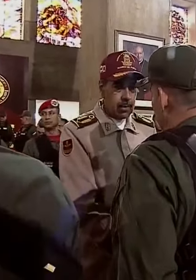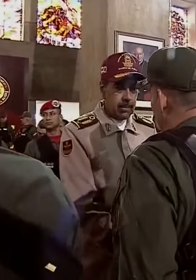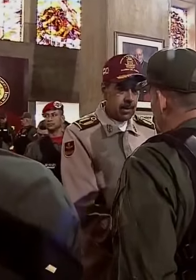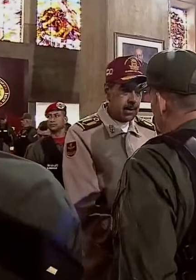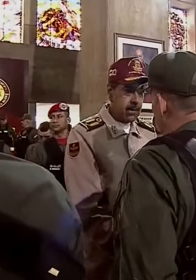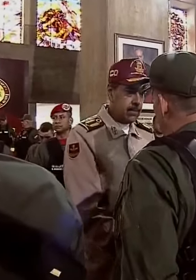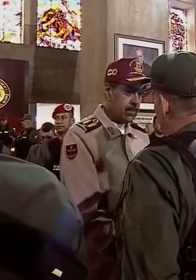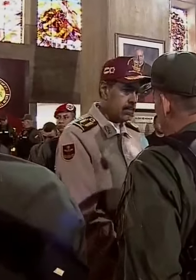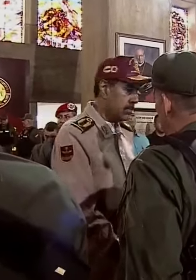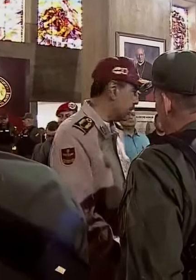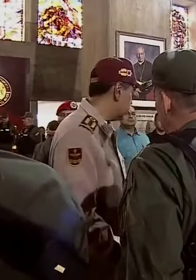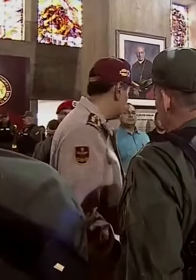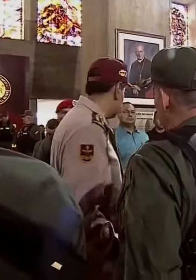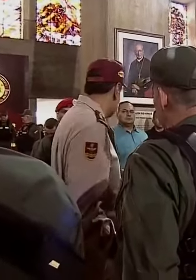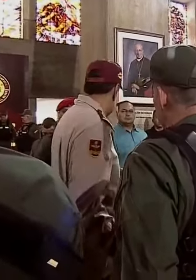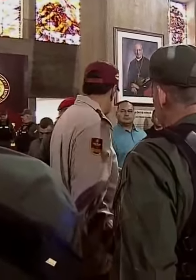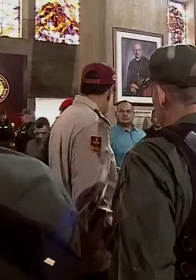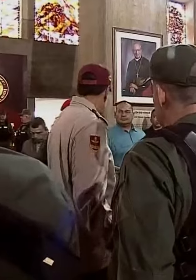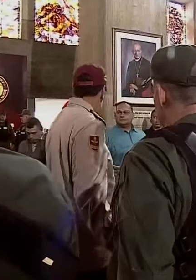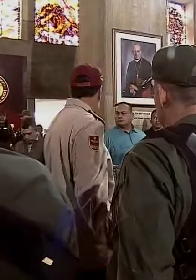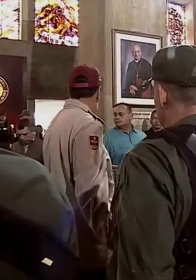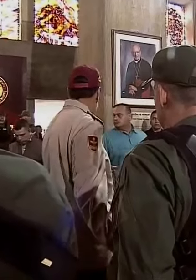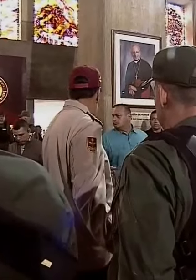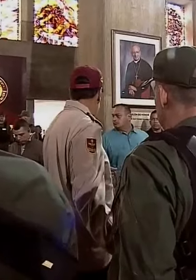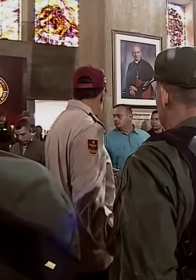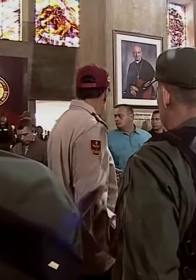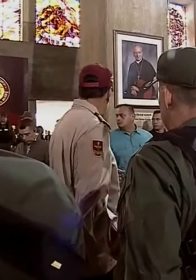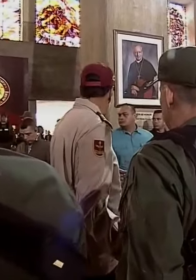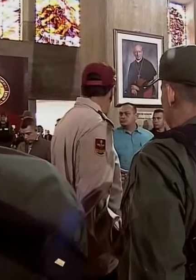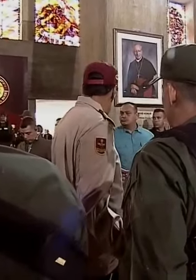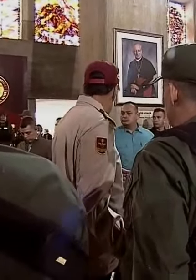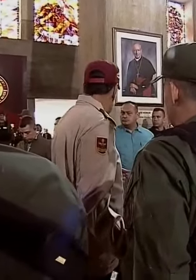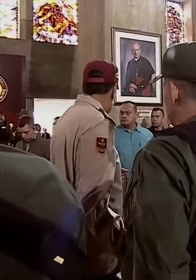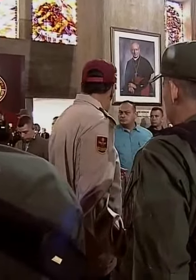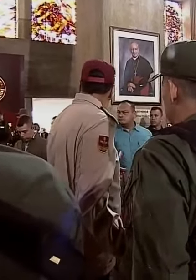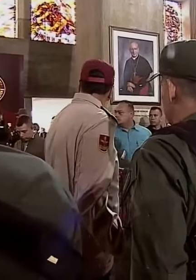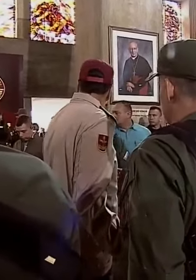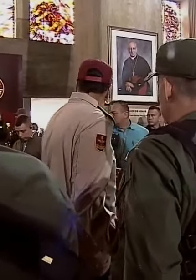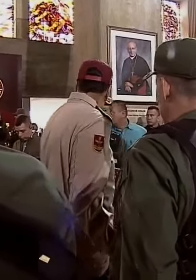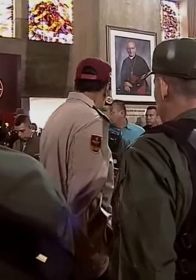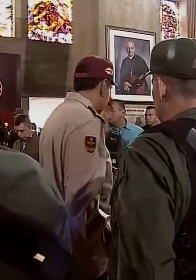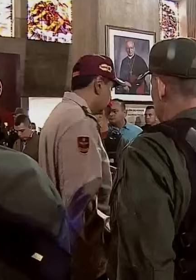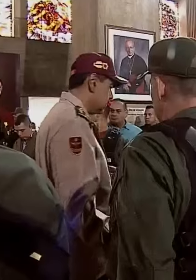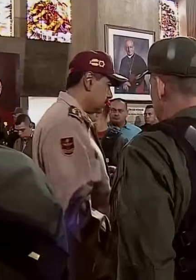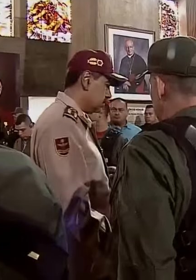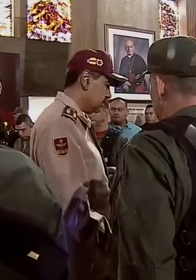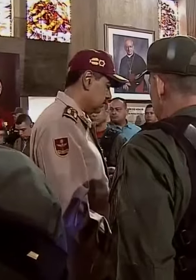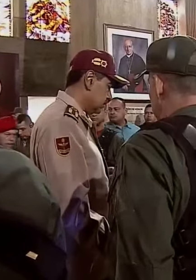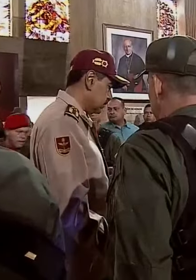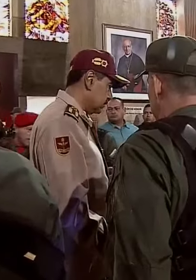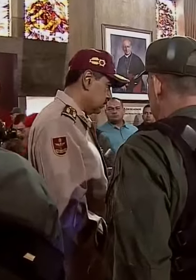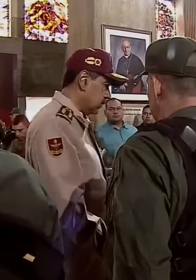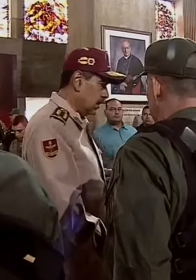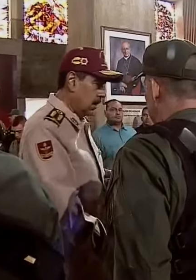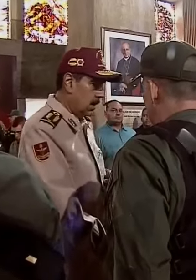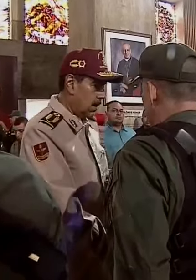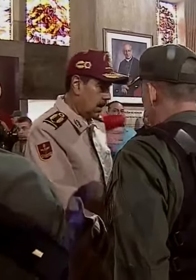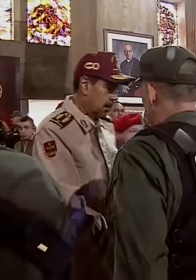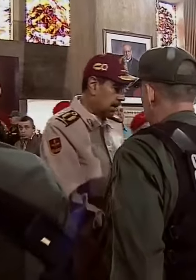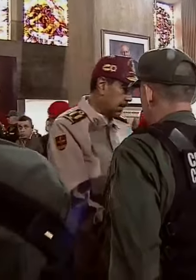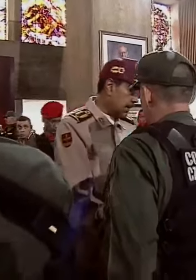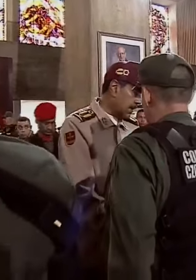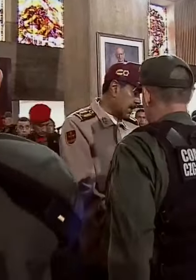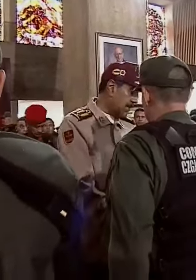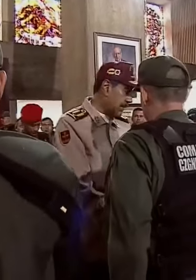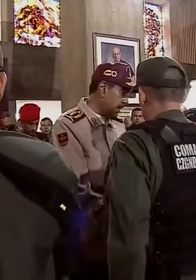de Venezuela. Destacar que estos hombres y mujeres arriesgaron su vida, como es costumbre en